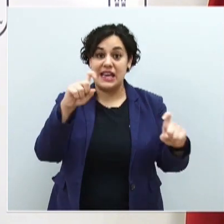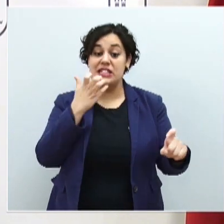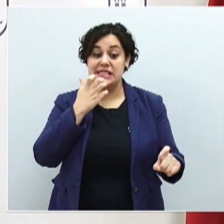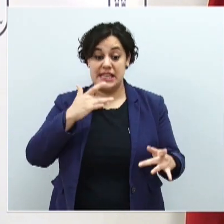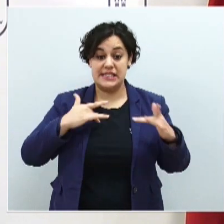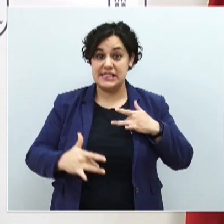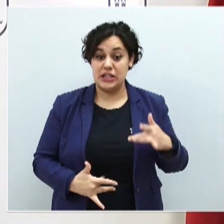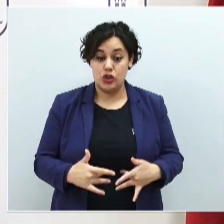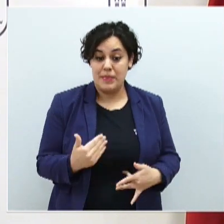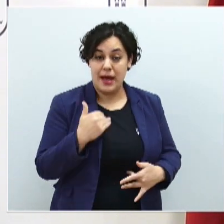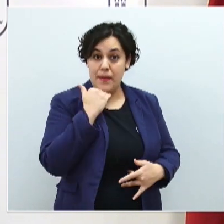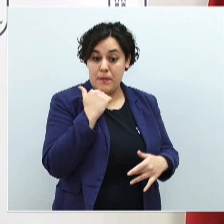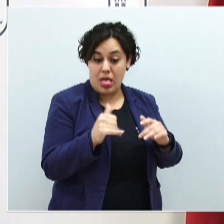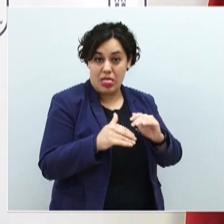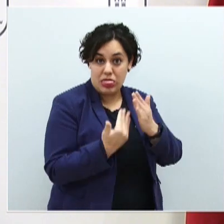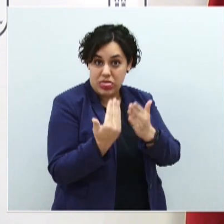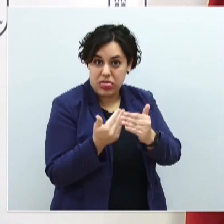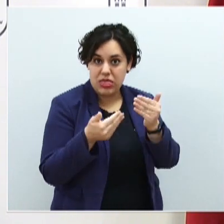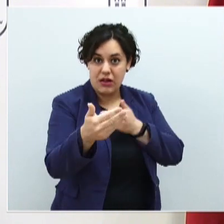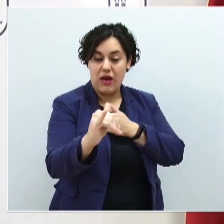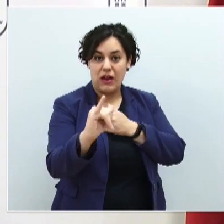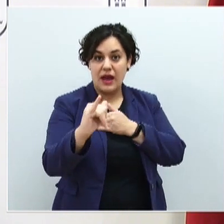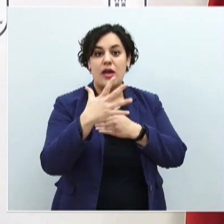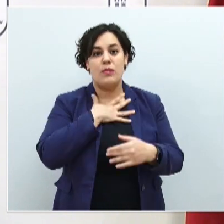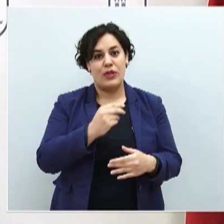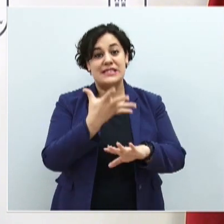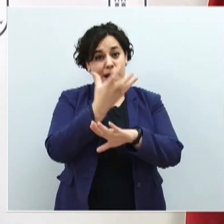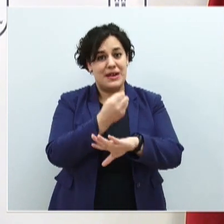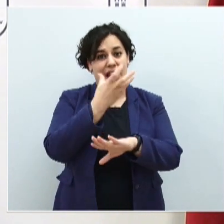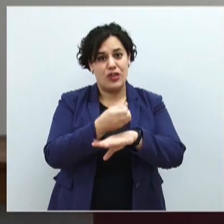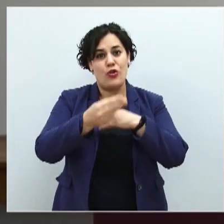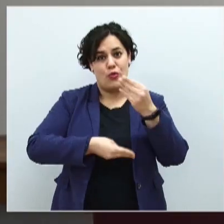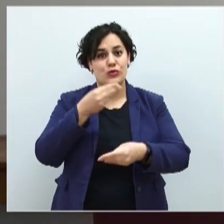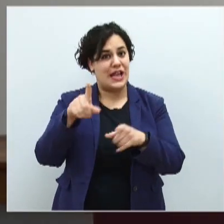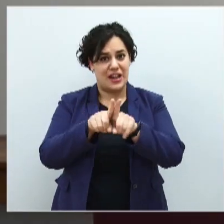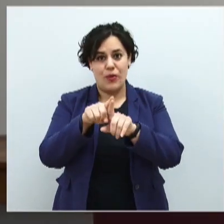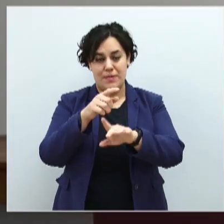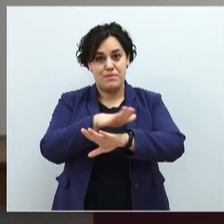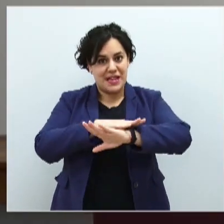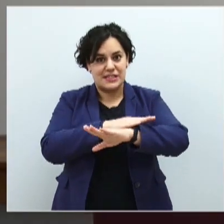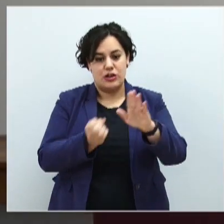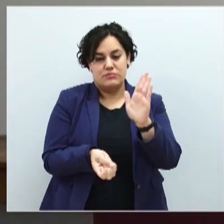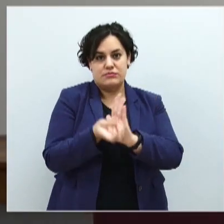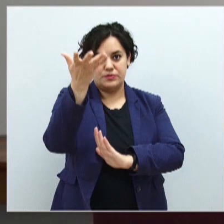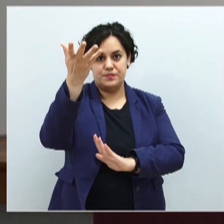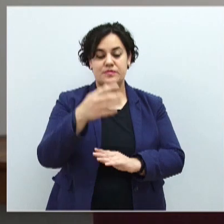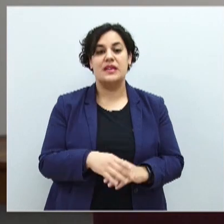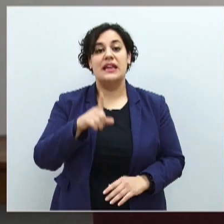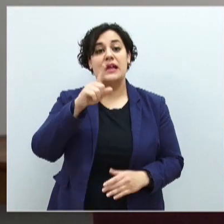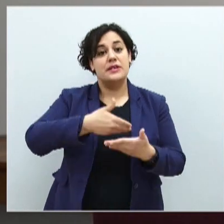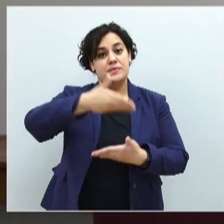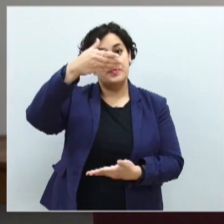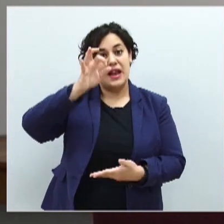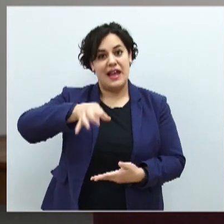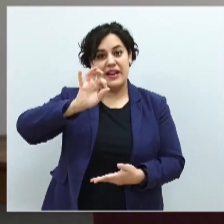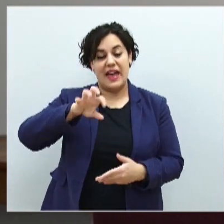próximos días y, por supuesto, utilizaremos también esta aplicación que ha puesto en marcha el Ministerio. Desde La Opinión, el diario La Verdad y Radio Nacional de